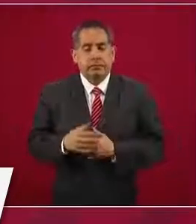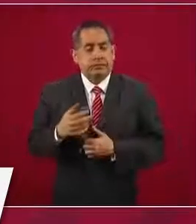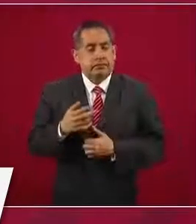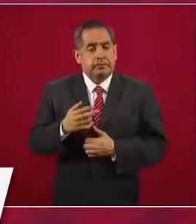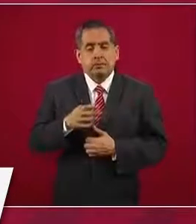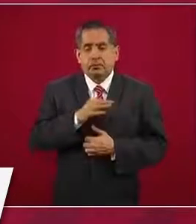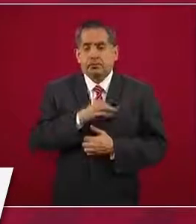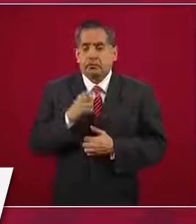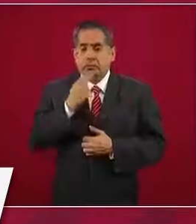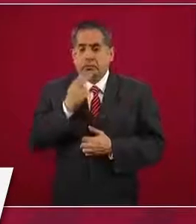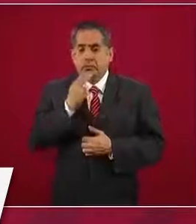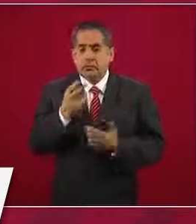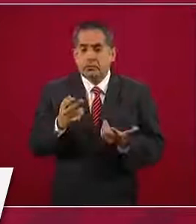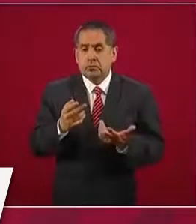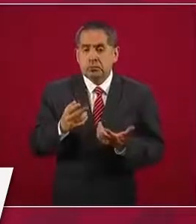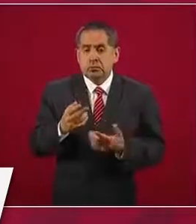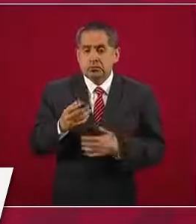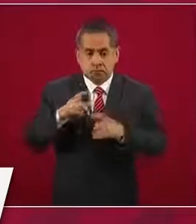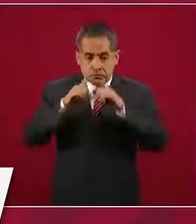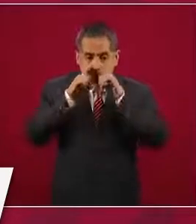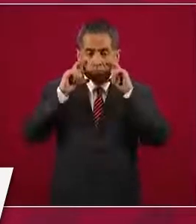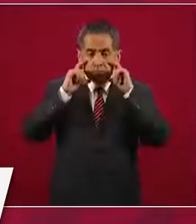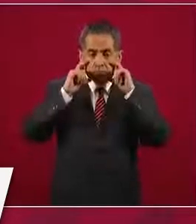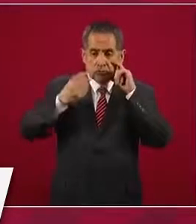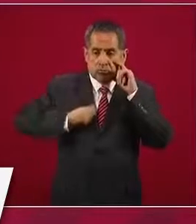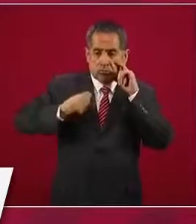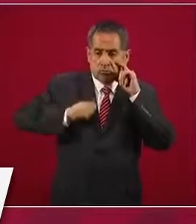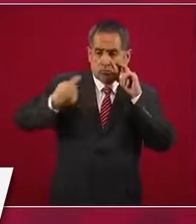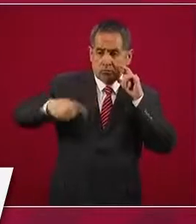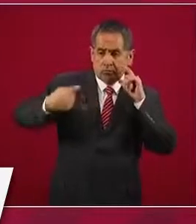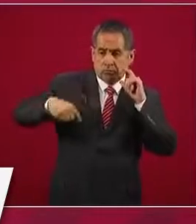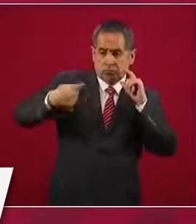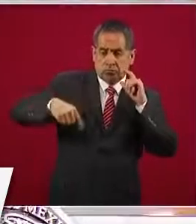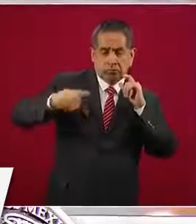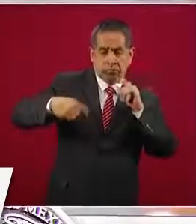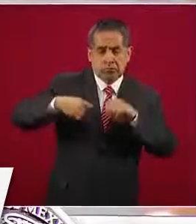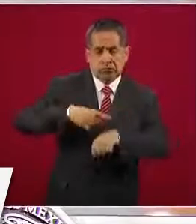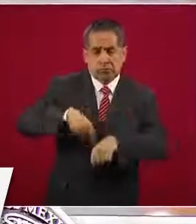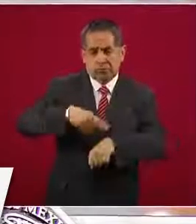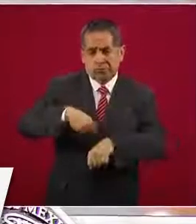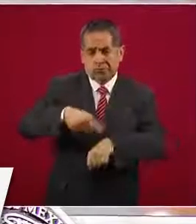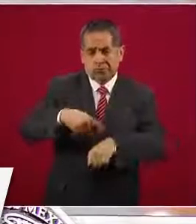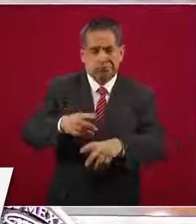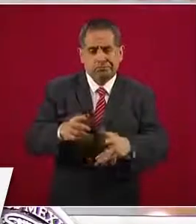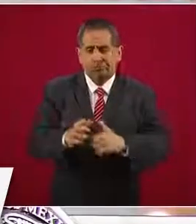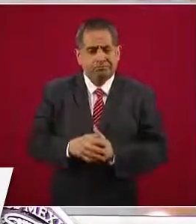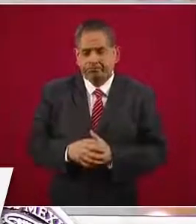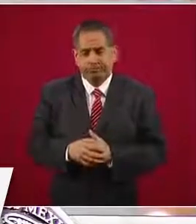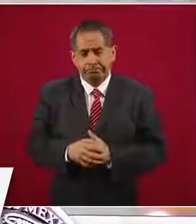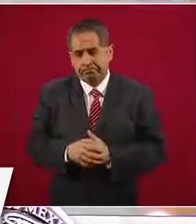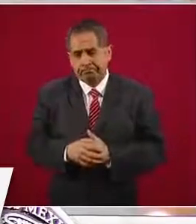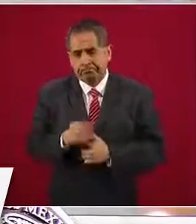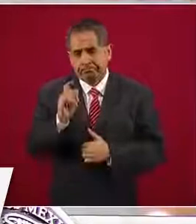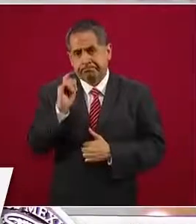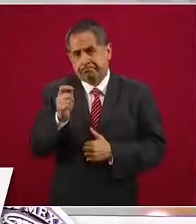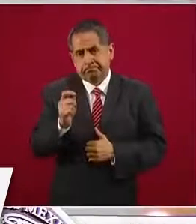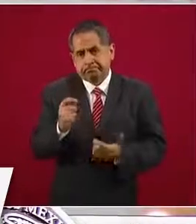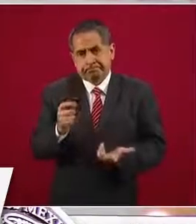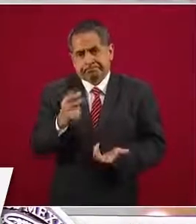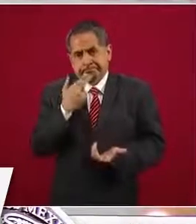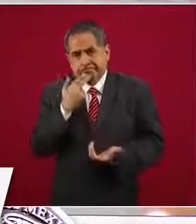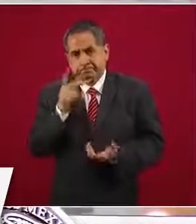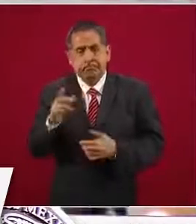resistir largo tiempo con el cubrebocas y es muy poco probable que eso ocurra